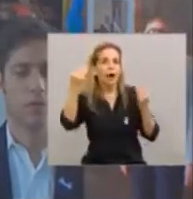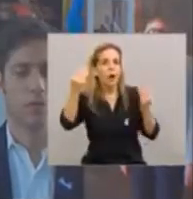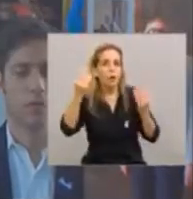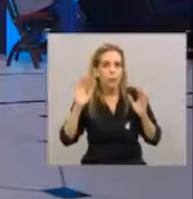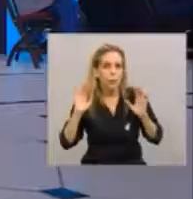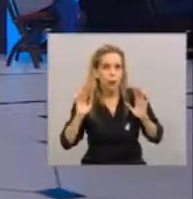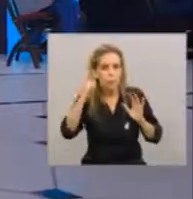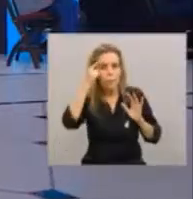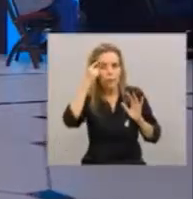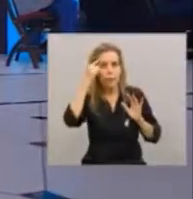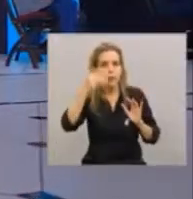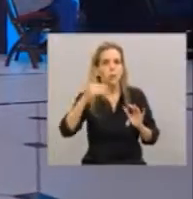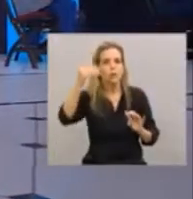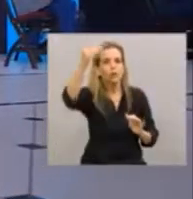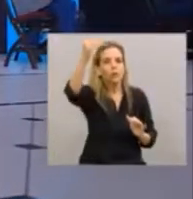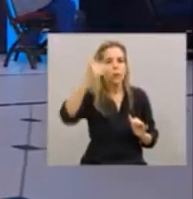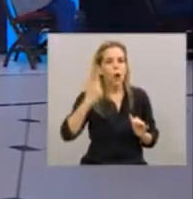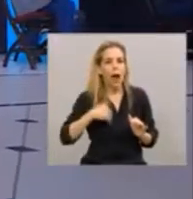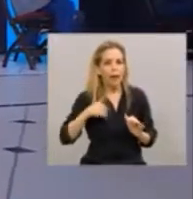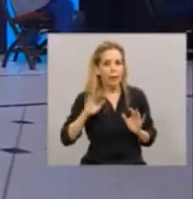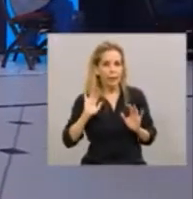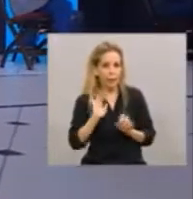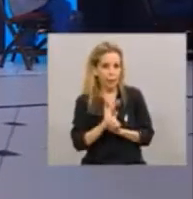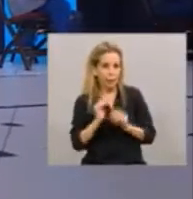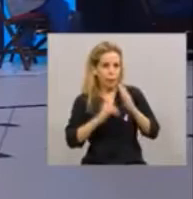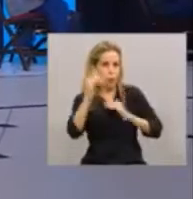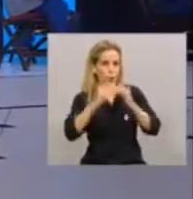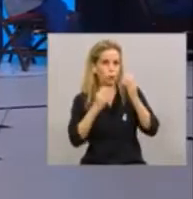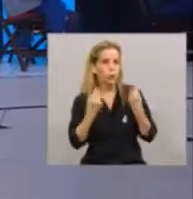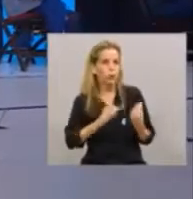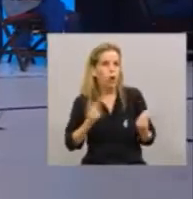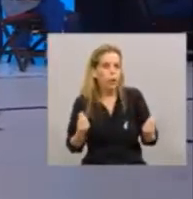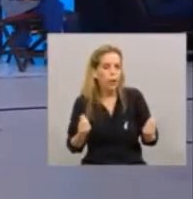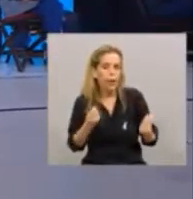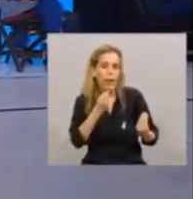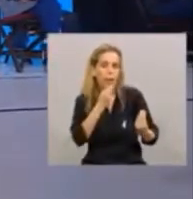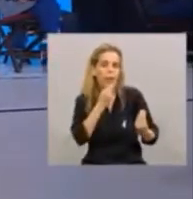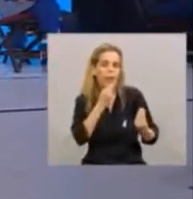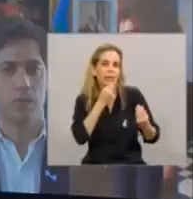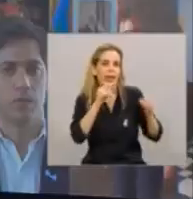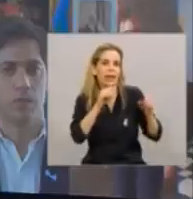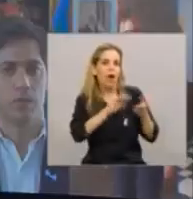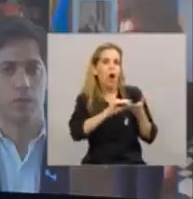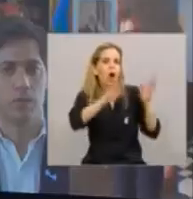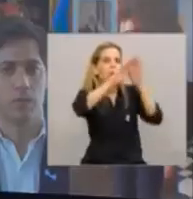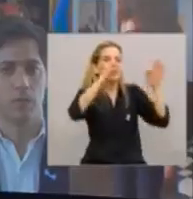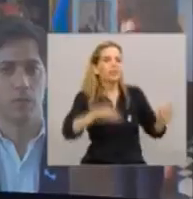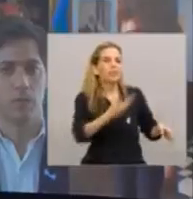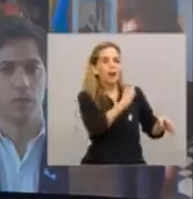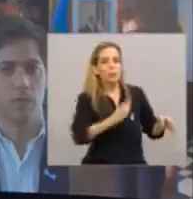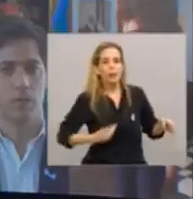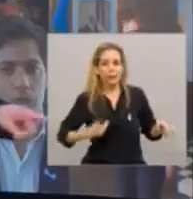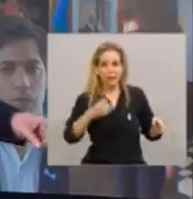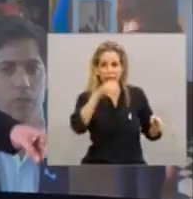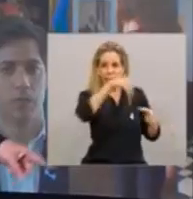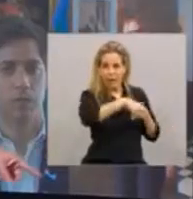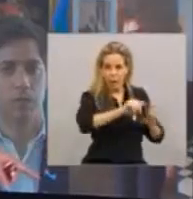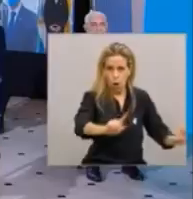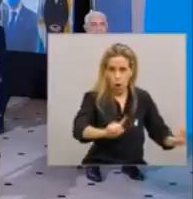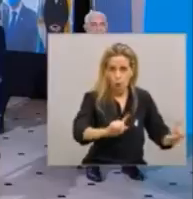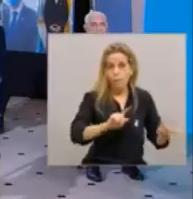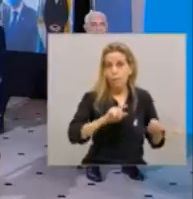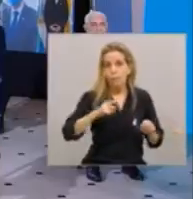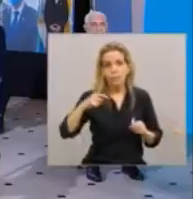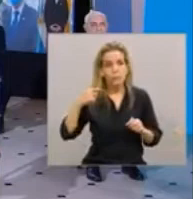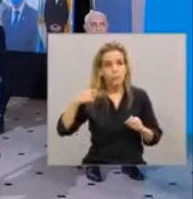construye en el despacho del presidente la argentina del mañana las construimos con todo lo que